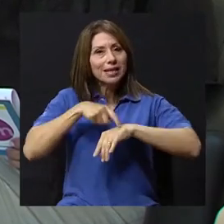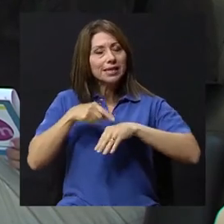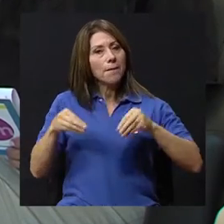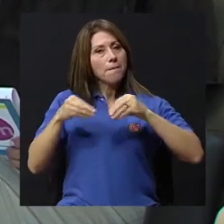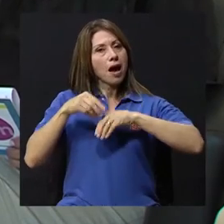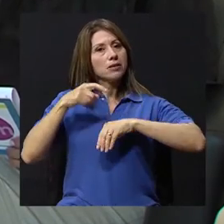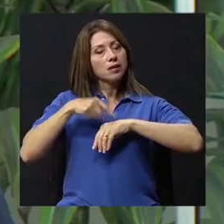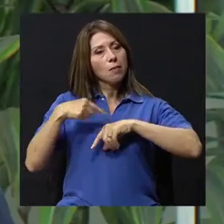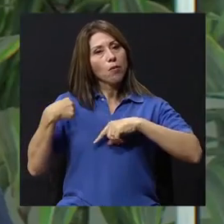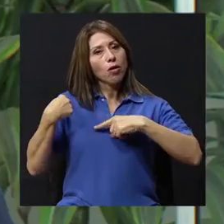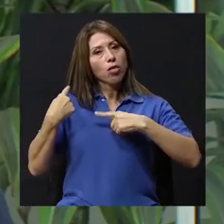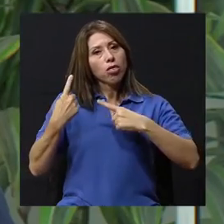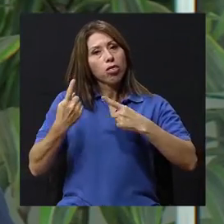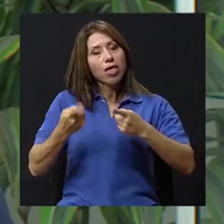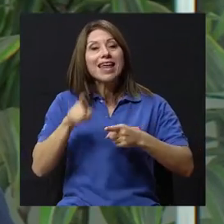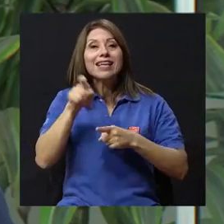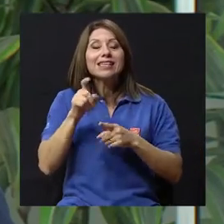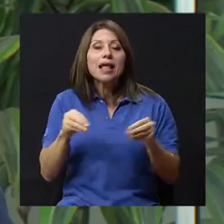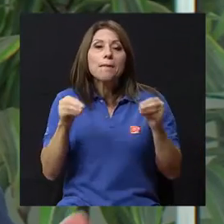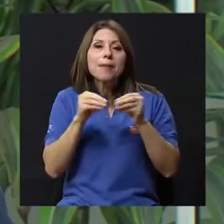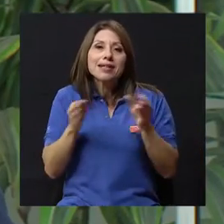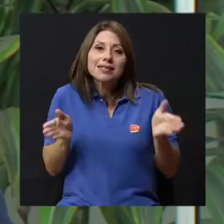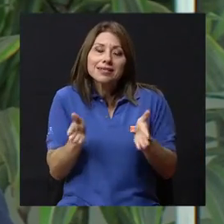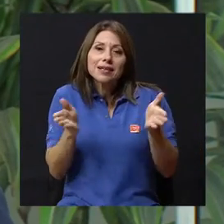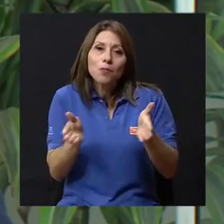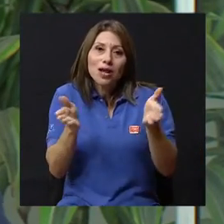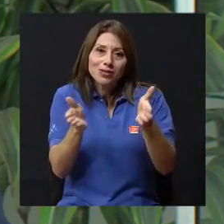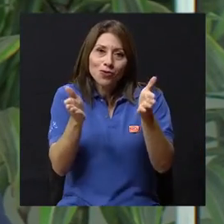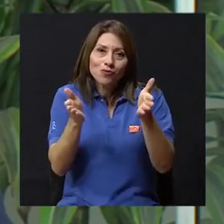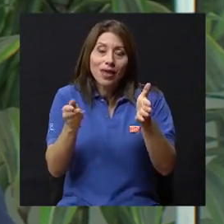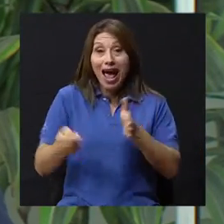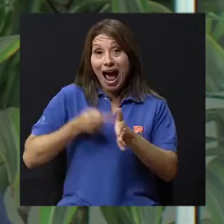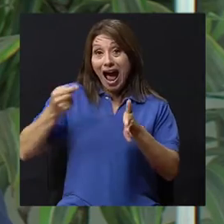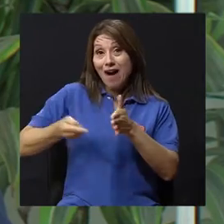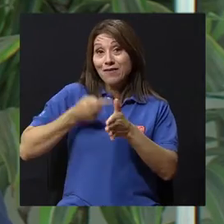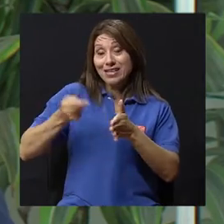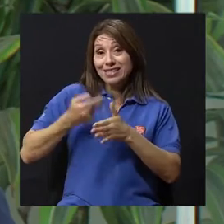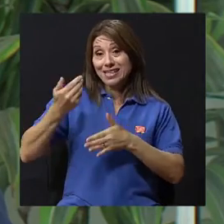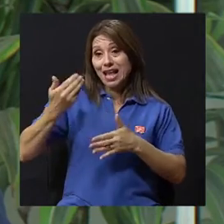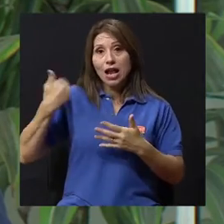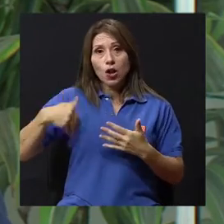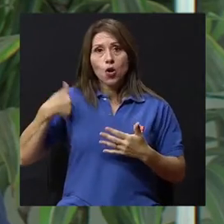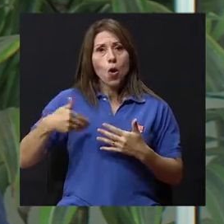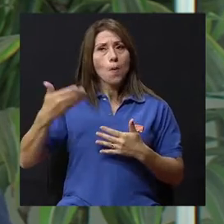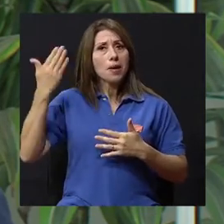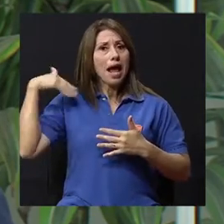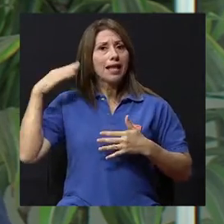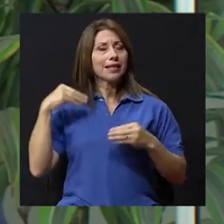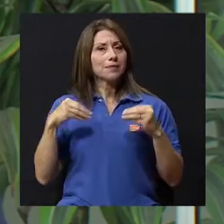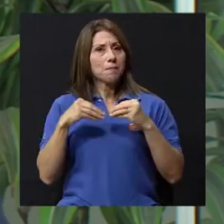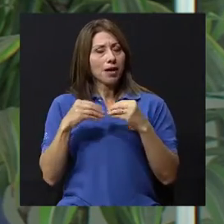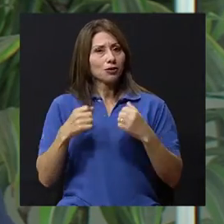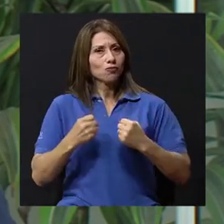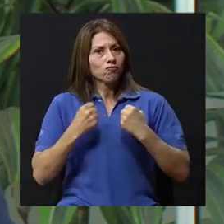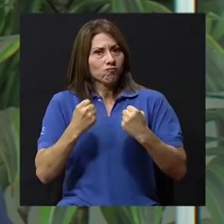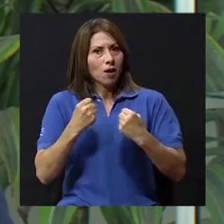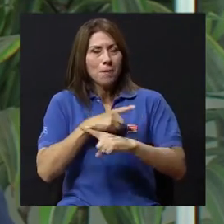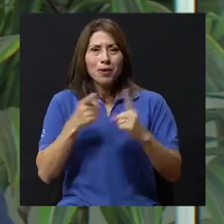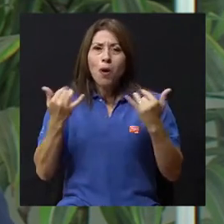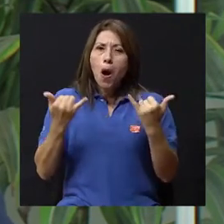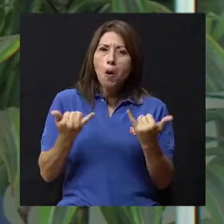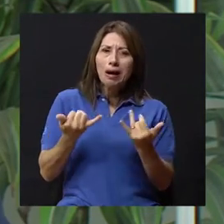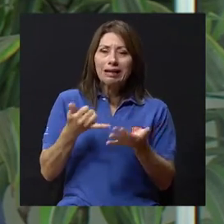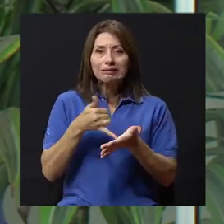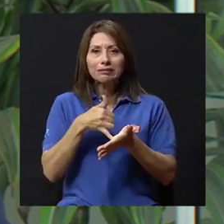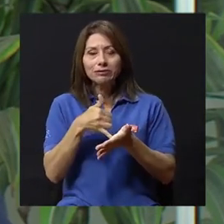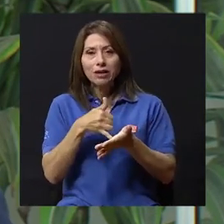de estimulación, que a veces no es una erección, entre comillas, tan potente como la que el hombre estaba acostumbrado. Y esto no es que se da